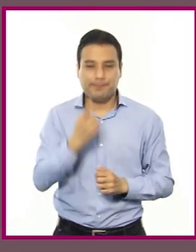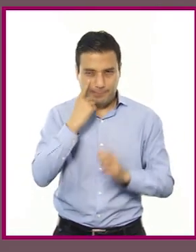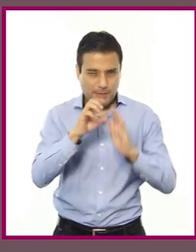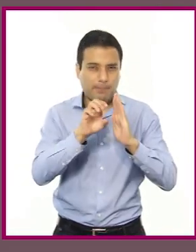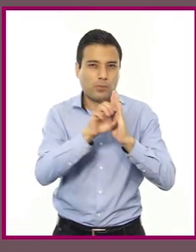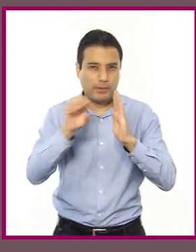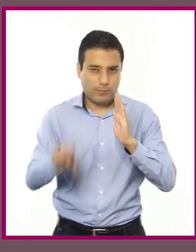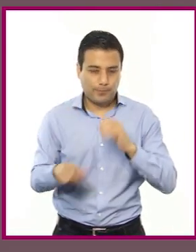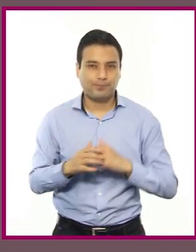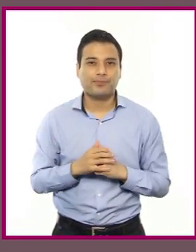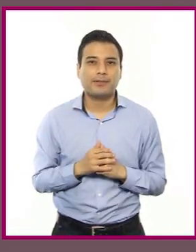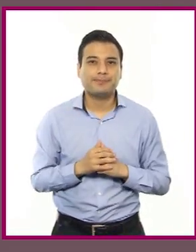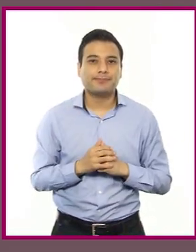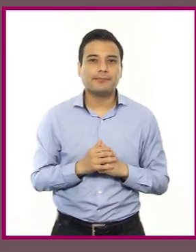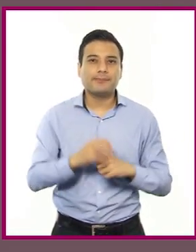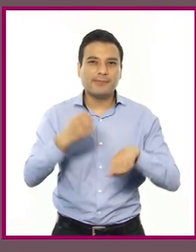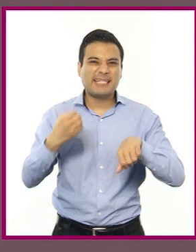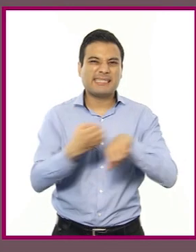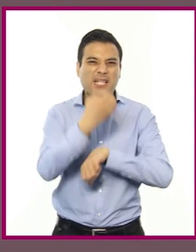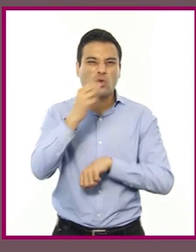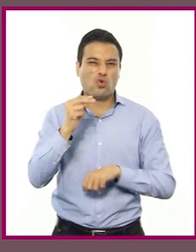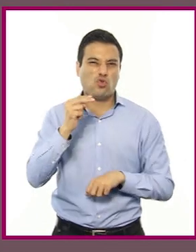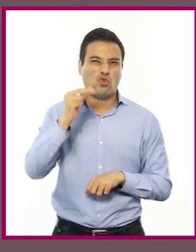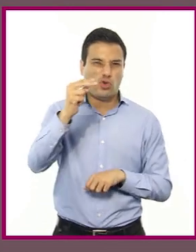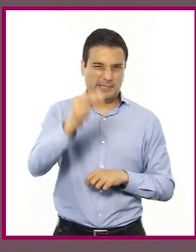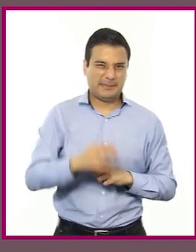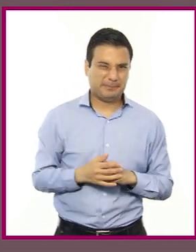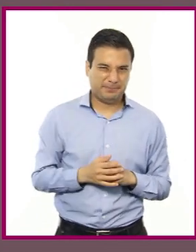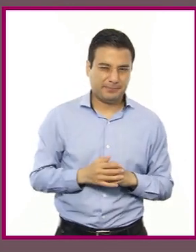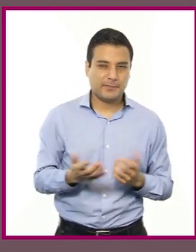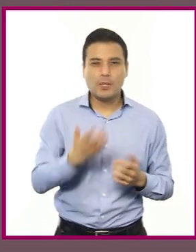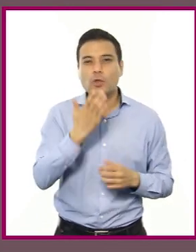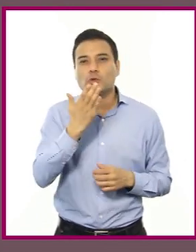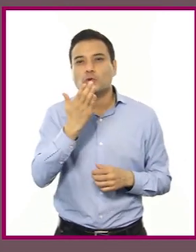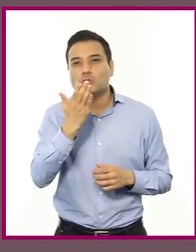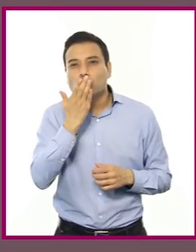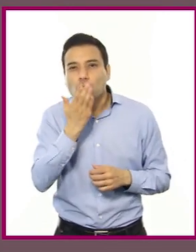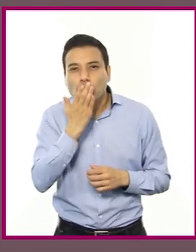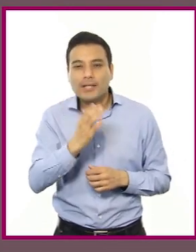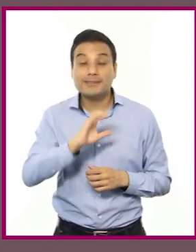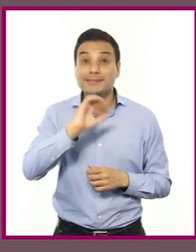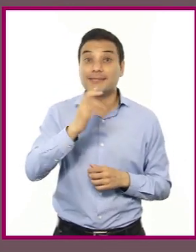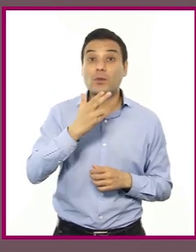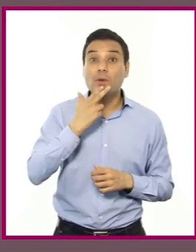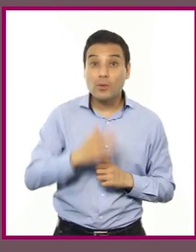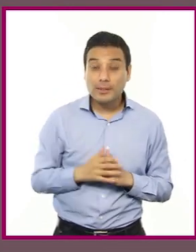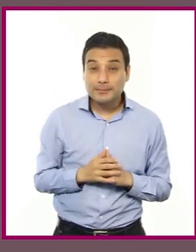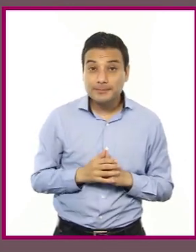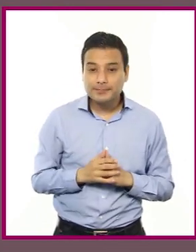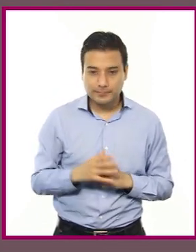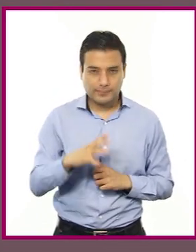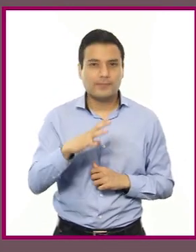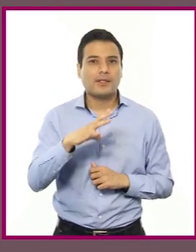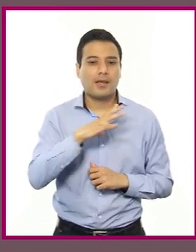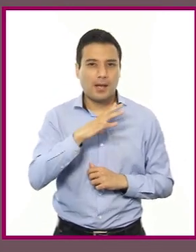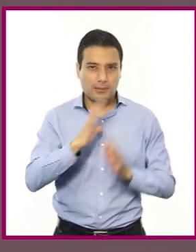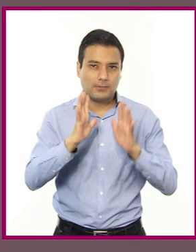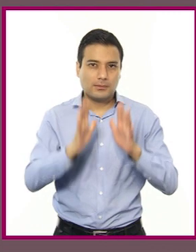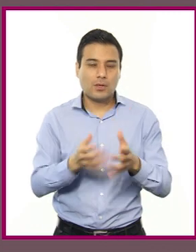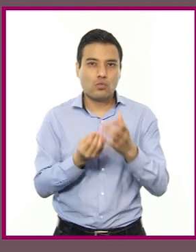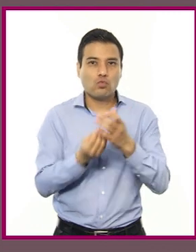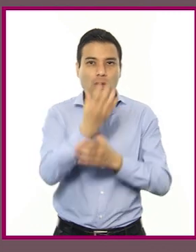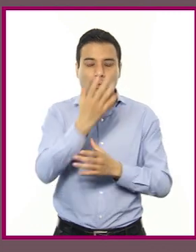ejemplo, en los estados del norte del país, como Sonora y Chihuahua, se introdujeron canales de